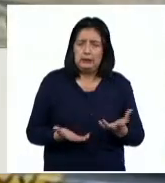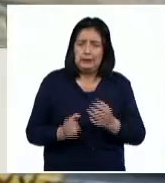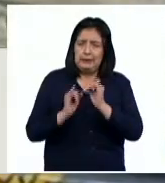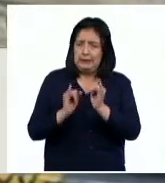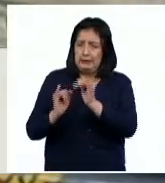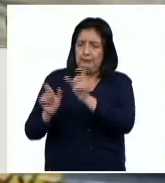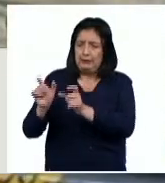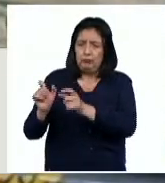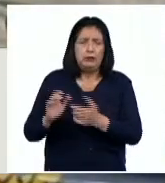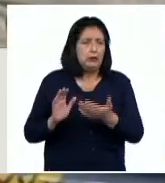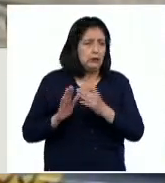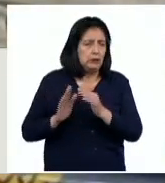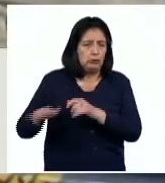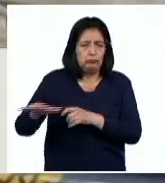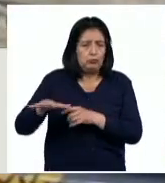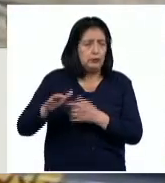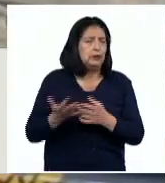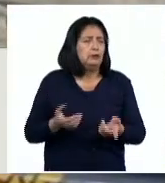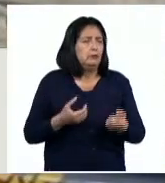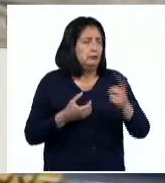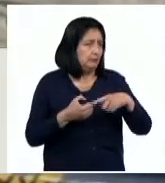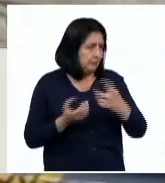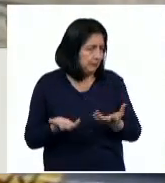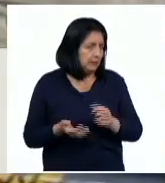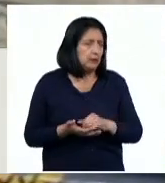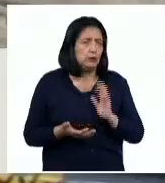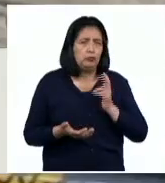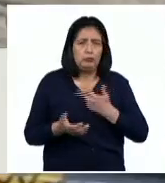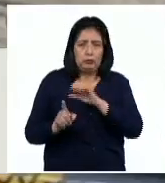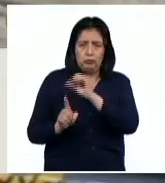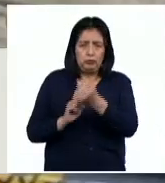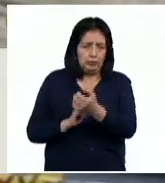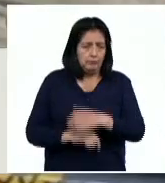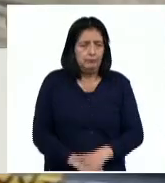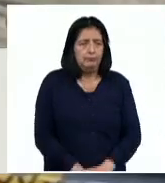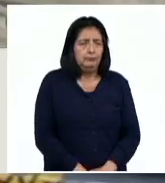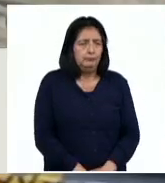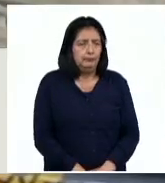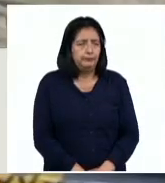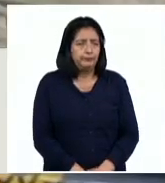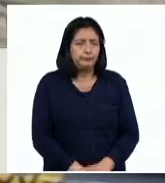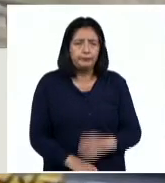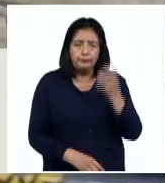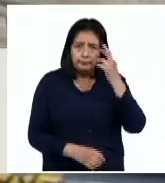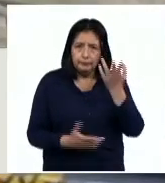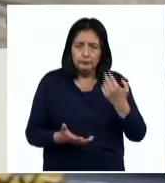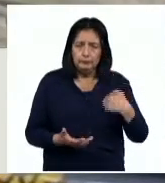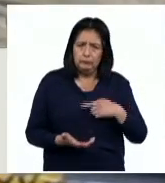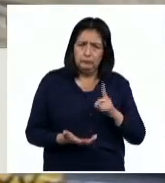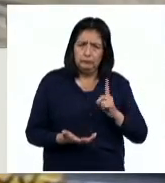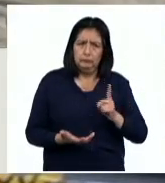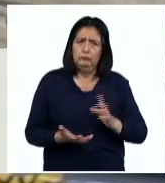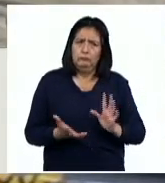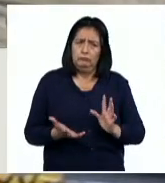individual y colectivo que forma parte de nuestra sociedad. Para ello no hemos escatimado